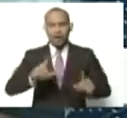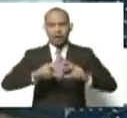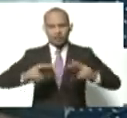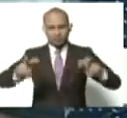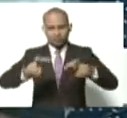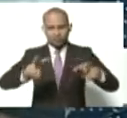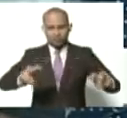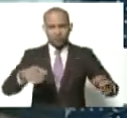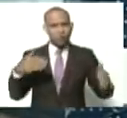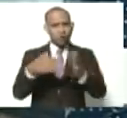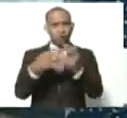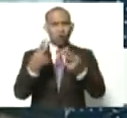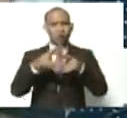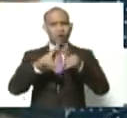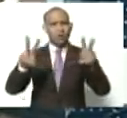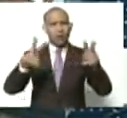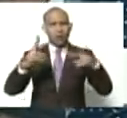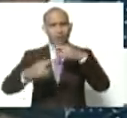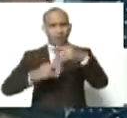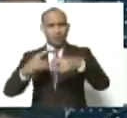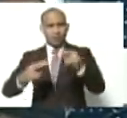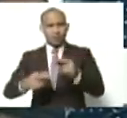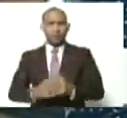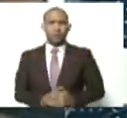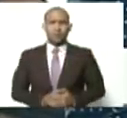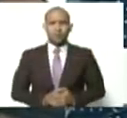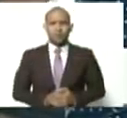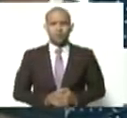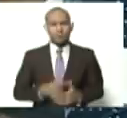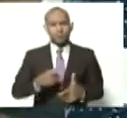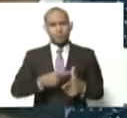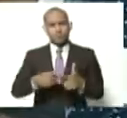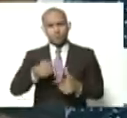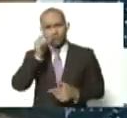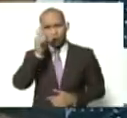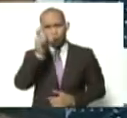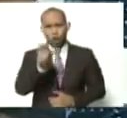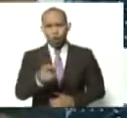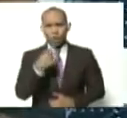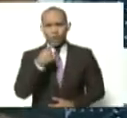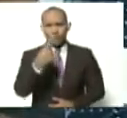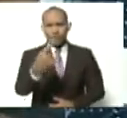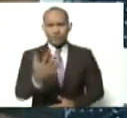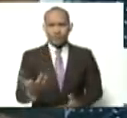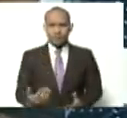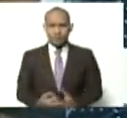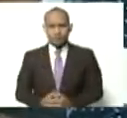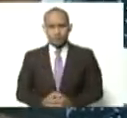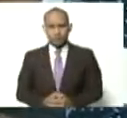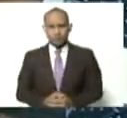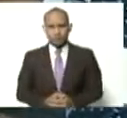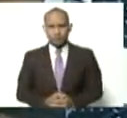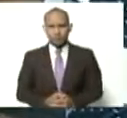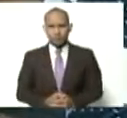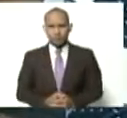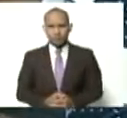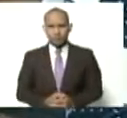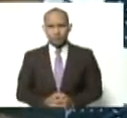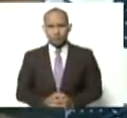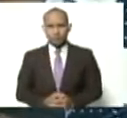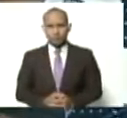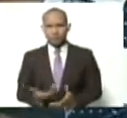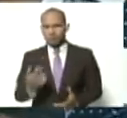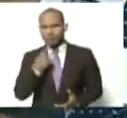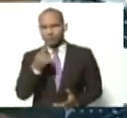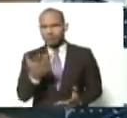paz de la República. Y aquí es donde Ugarte le dice a Richard Alberto Grillet Álvarez, le